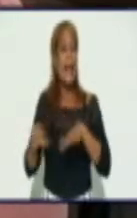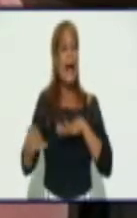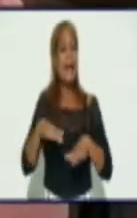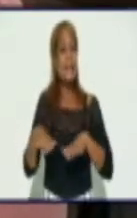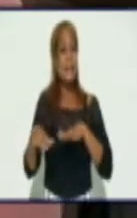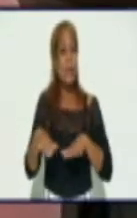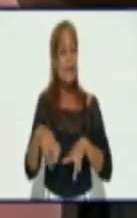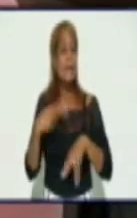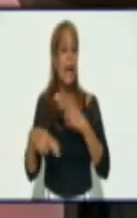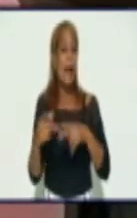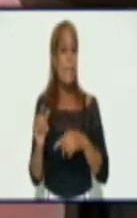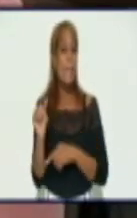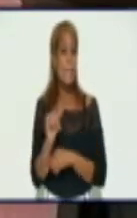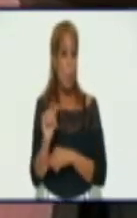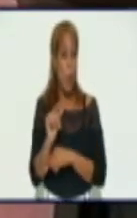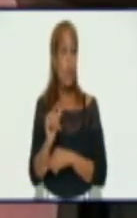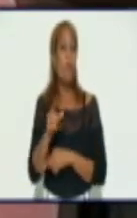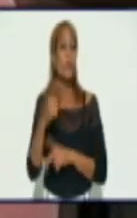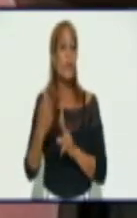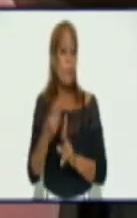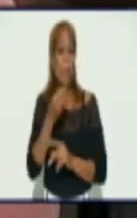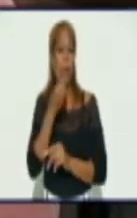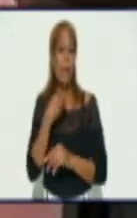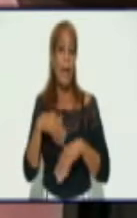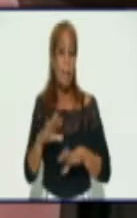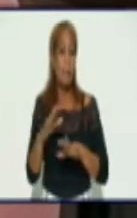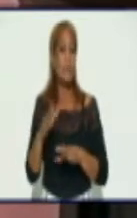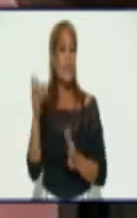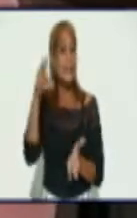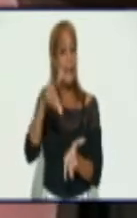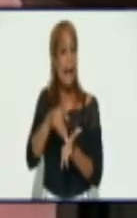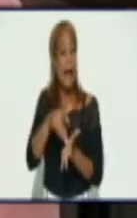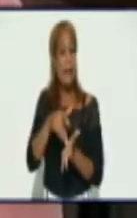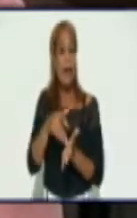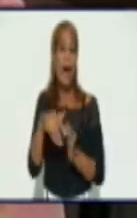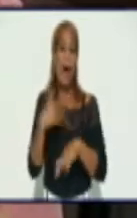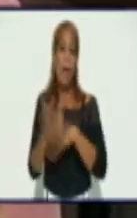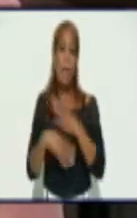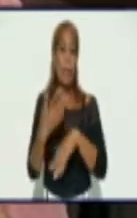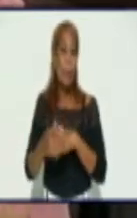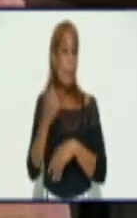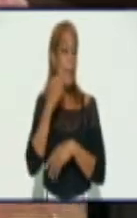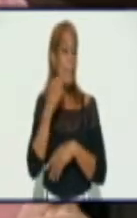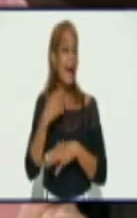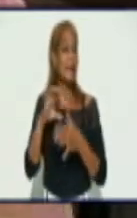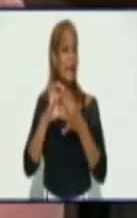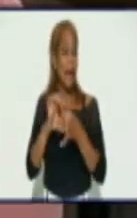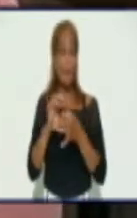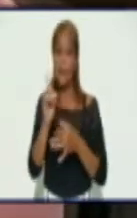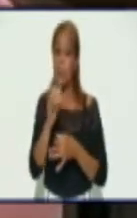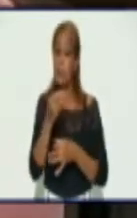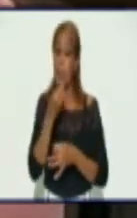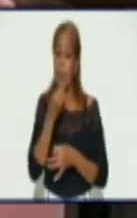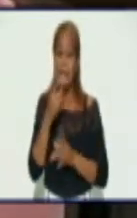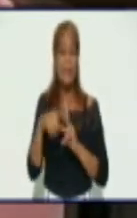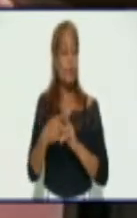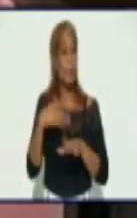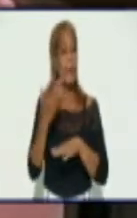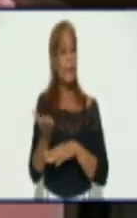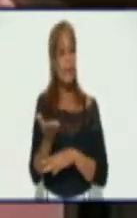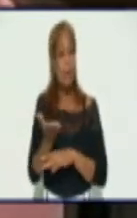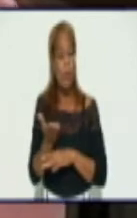podemos llegar a una situación muy, muy, muy compleja en lo que no se puede entonces garantizar de manera rápida el